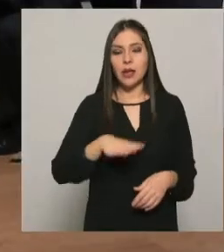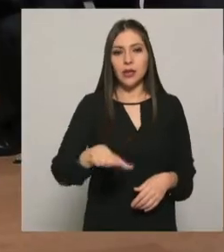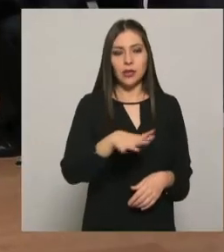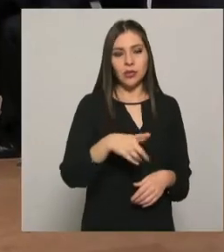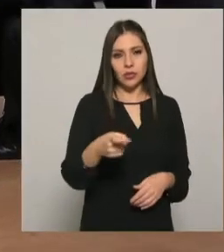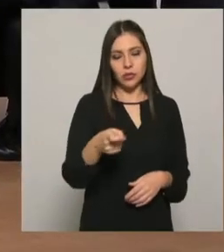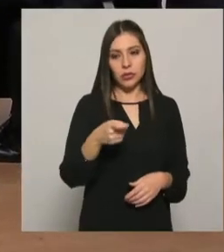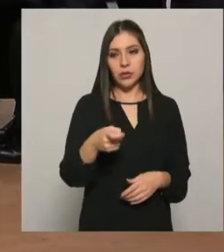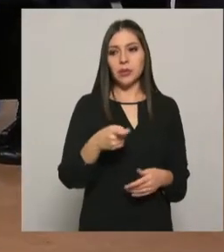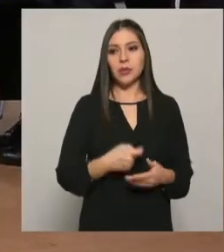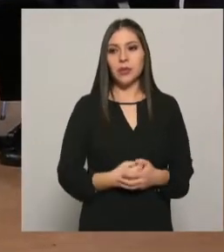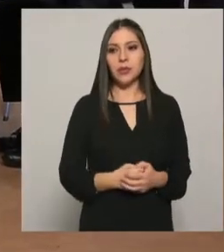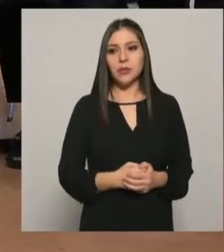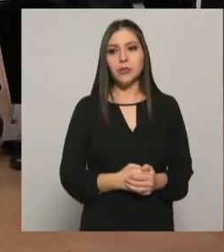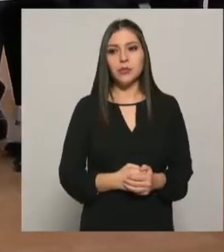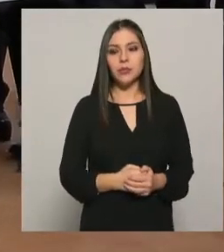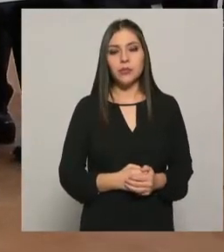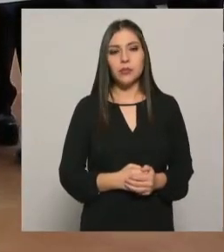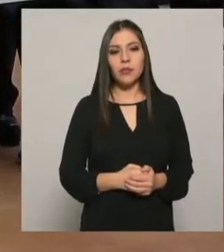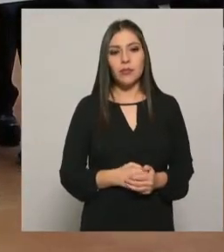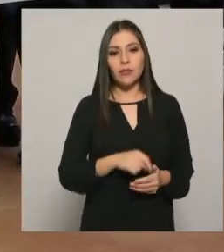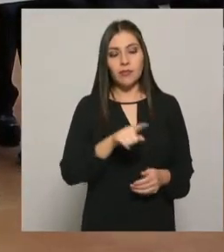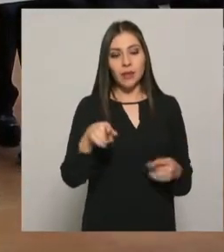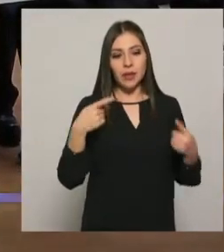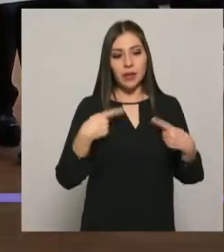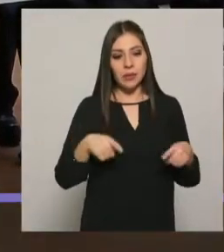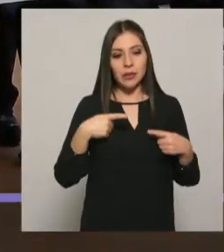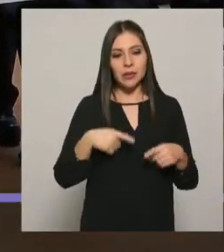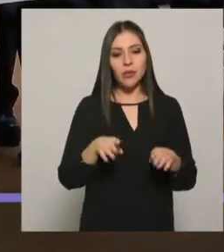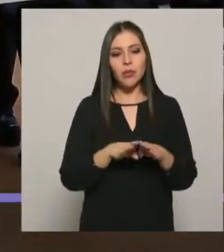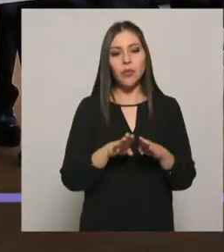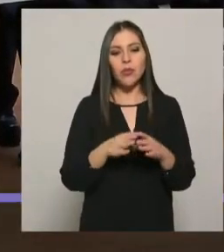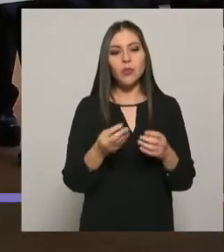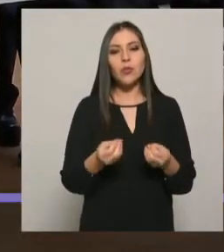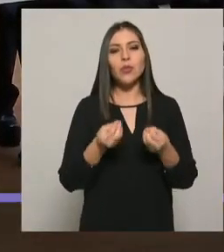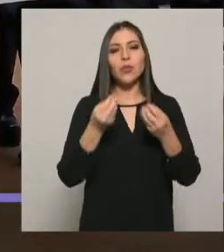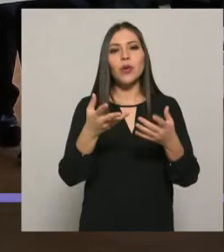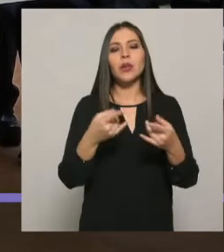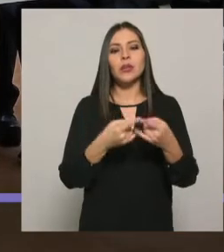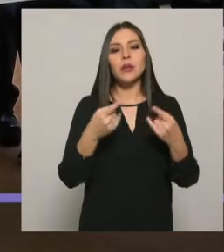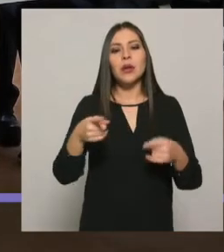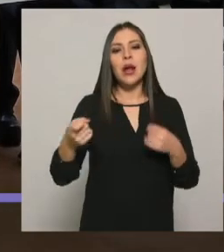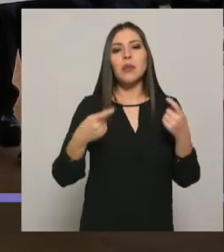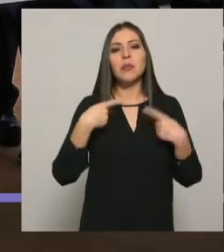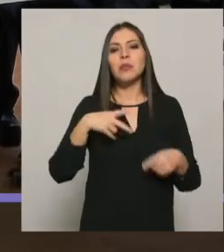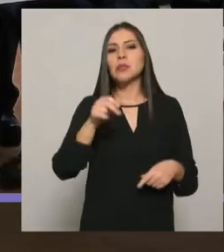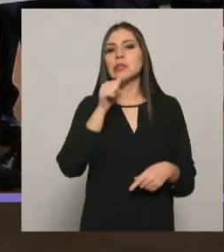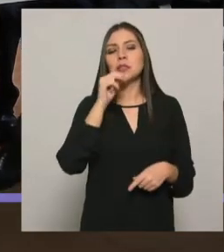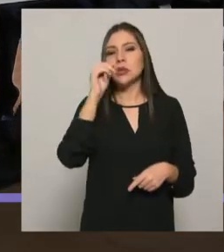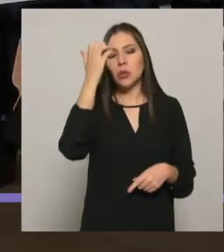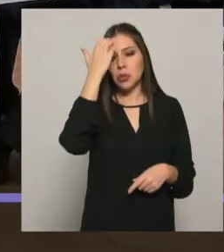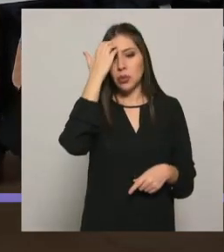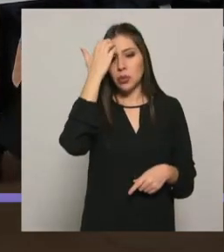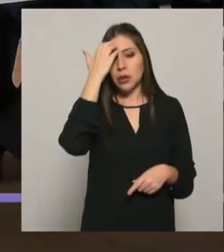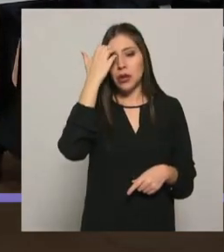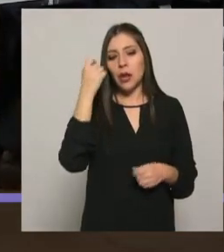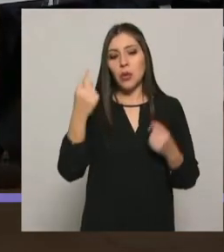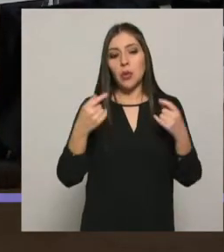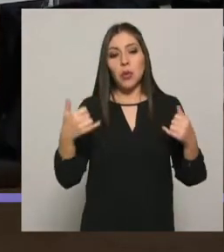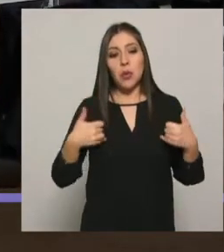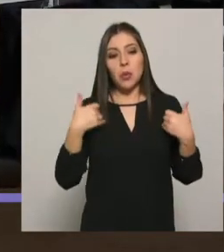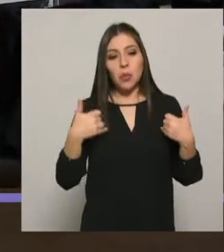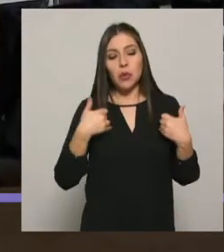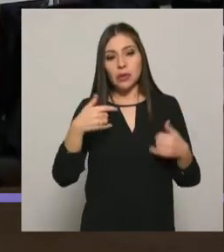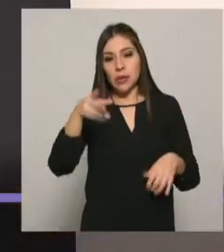Entonces realmente le dan al público esa historia que muchos no conocían, que aunque hay jóvenes que